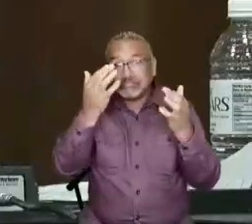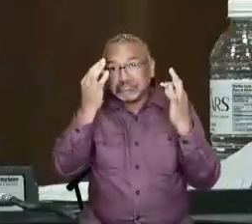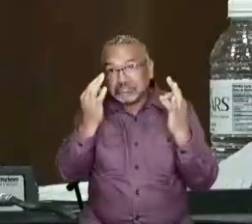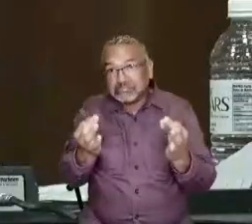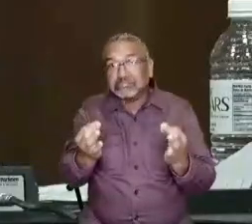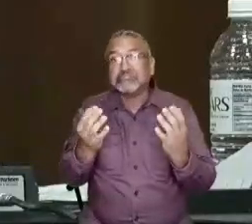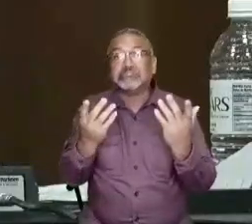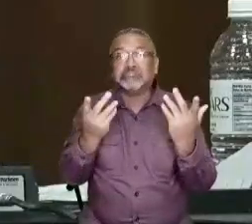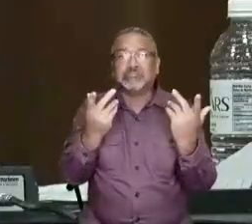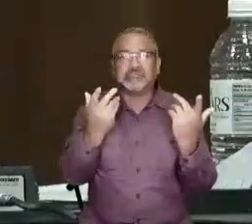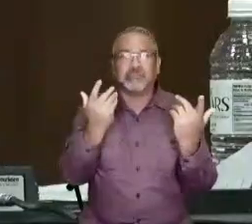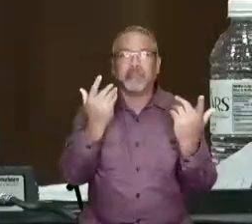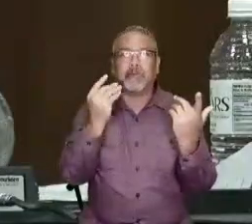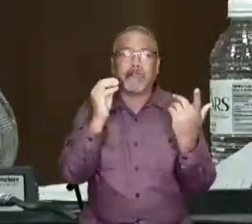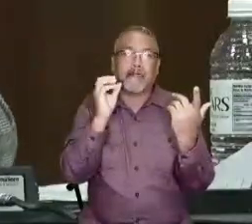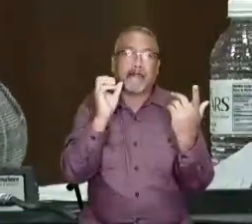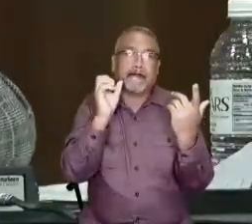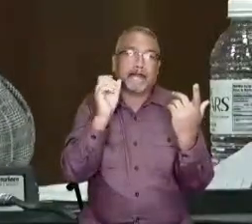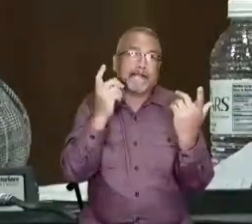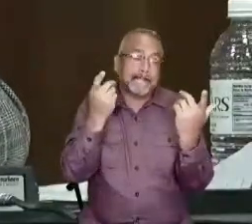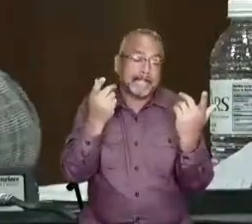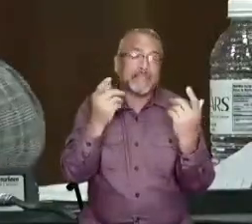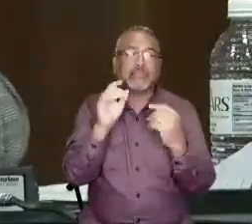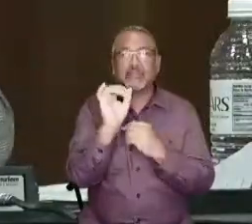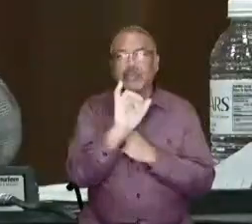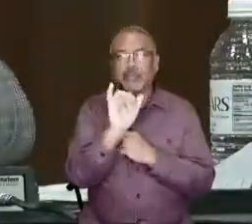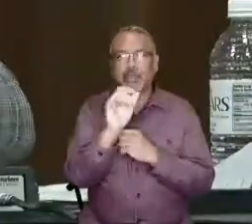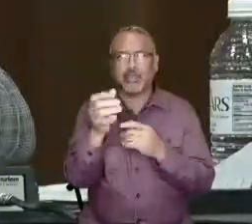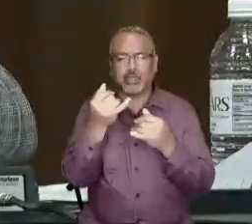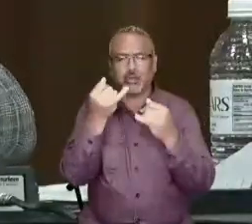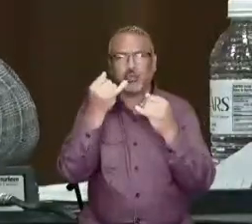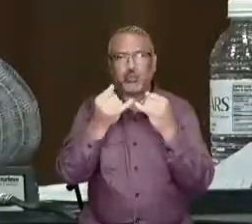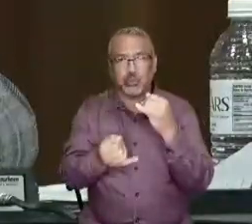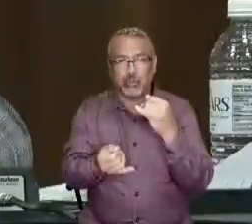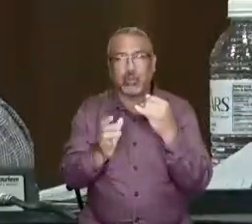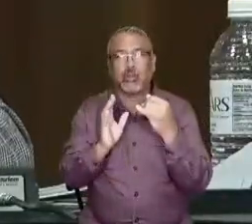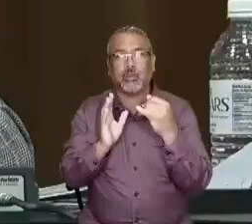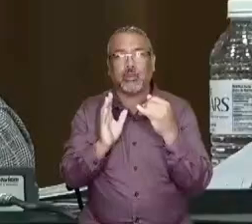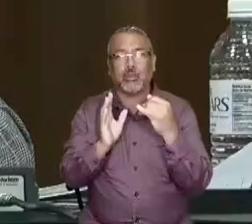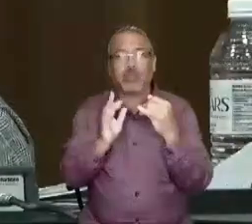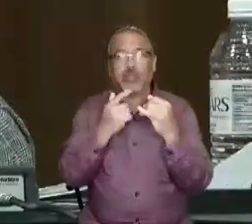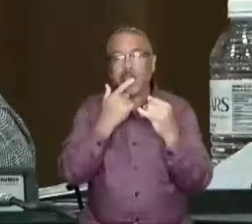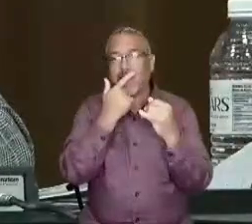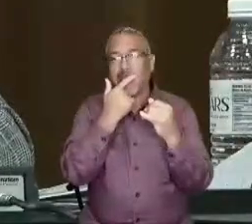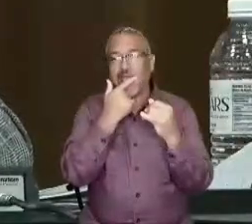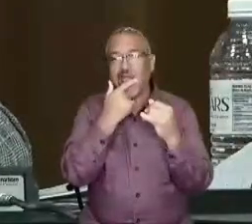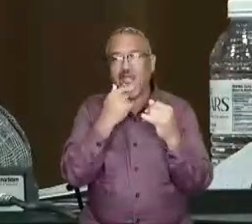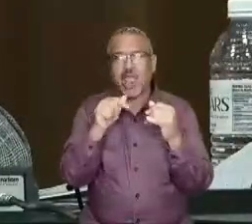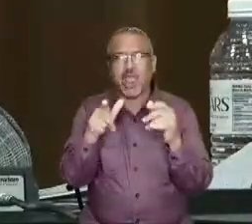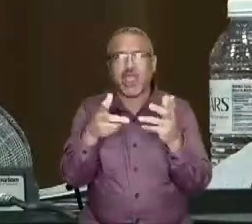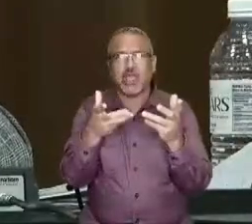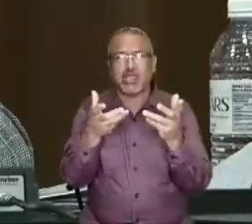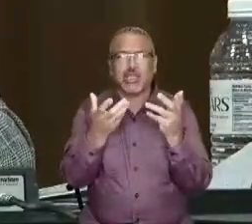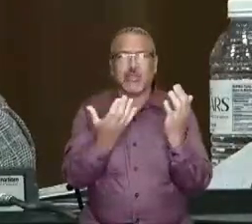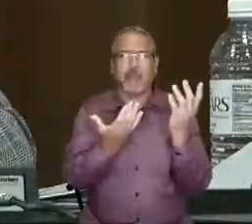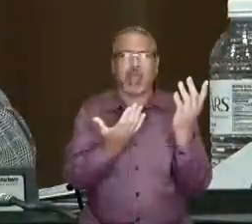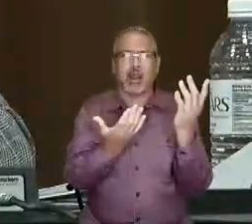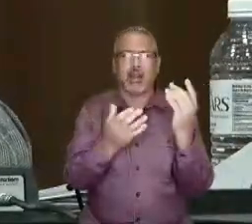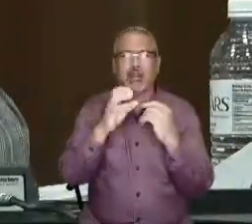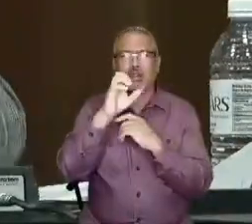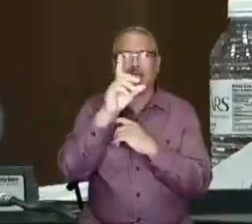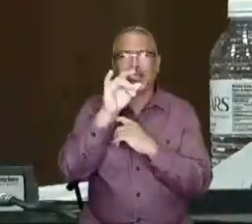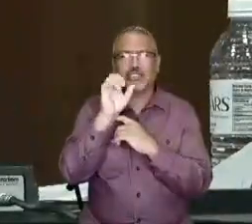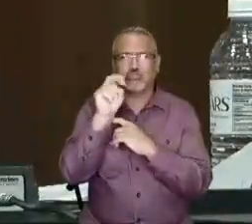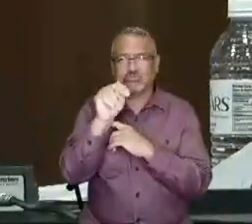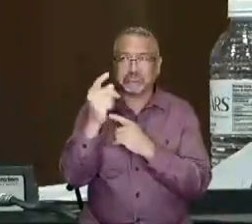que pudiese que pudiese ocurrir y para terminar pero quisiera esperar que venga Edison